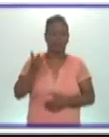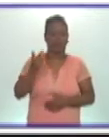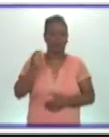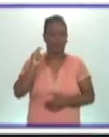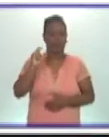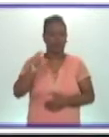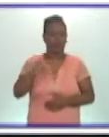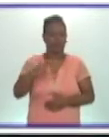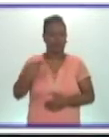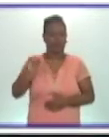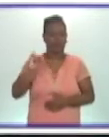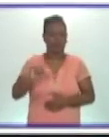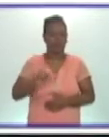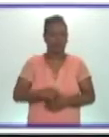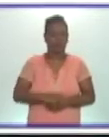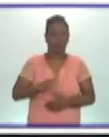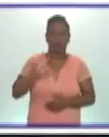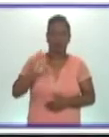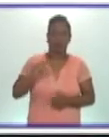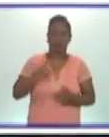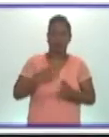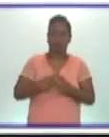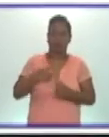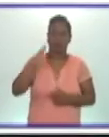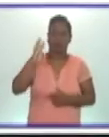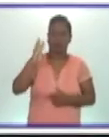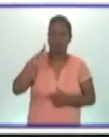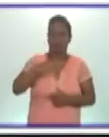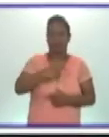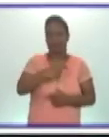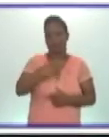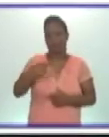término. Multiplicamos los coeficientes.